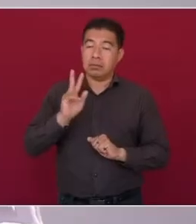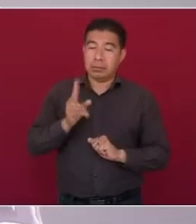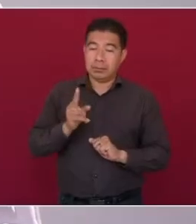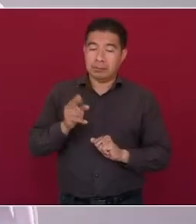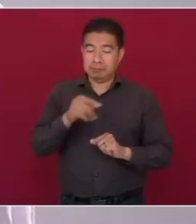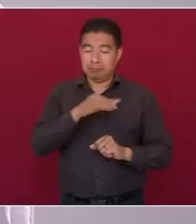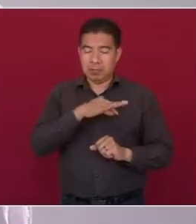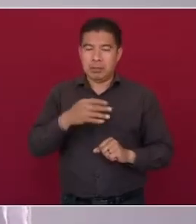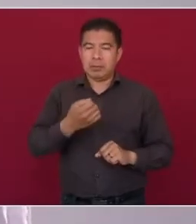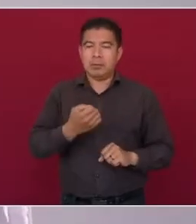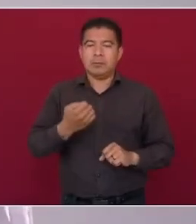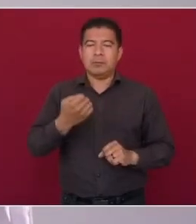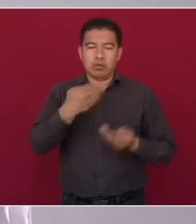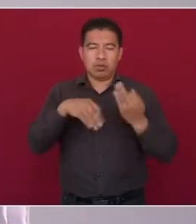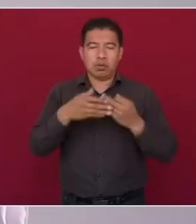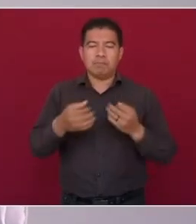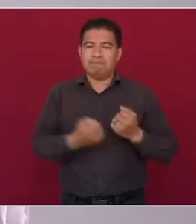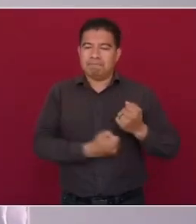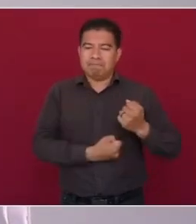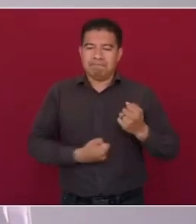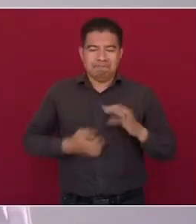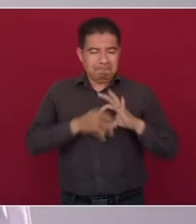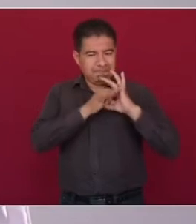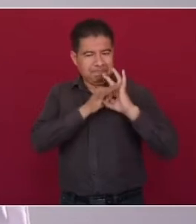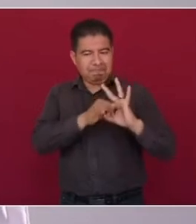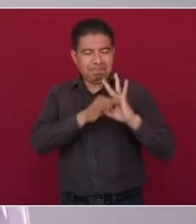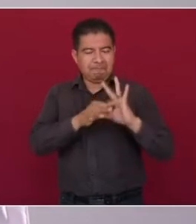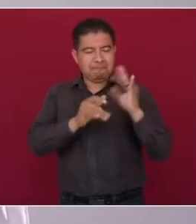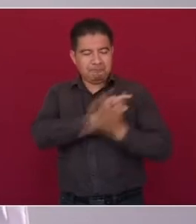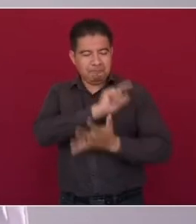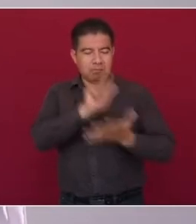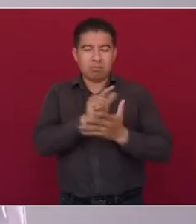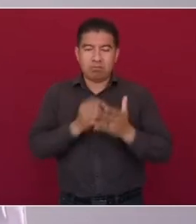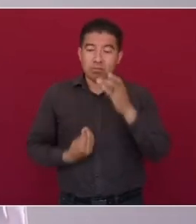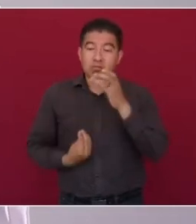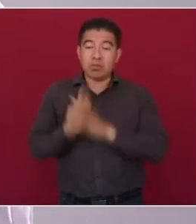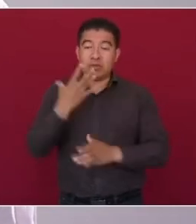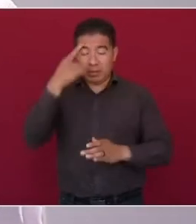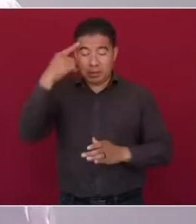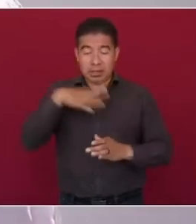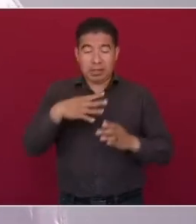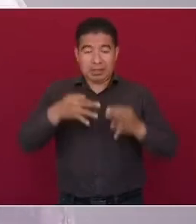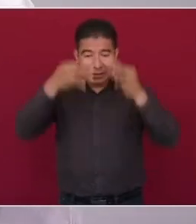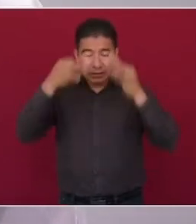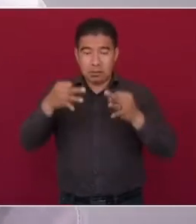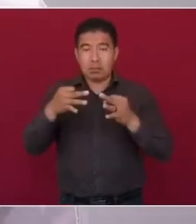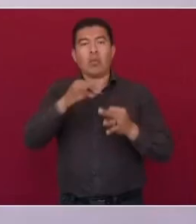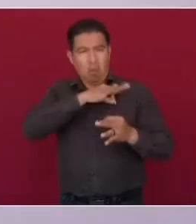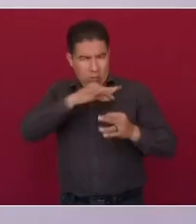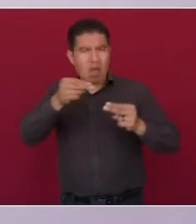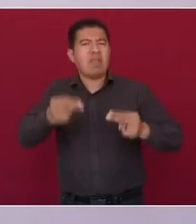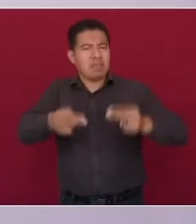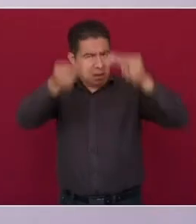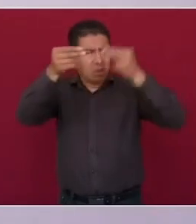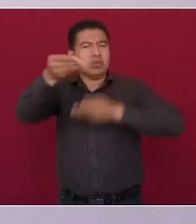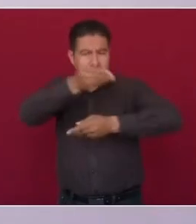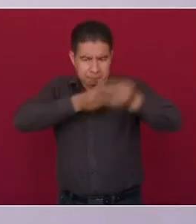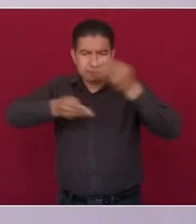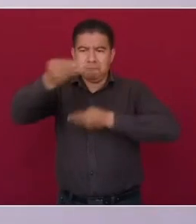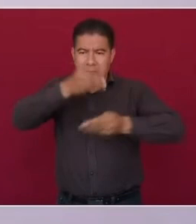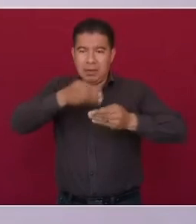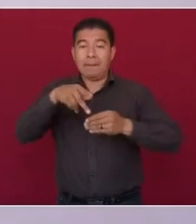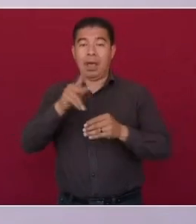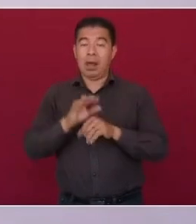que ceñirnos a la nueva legalidad y a reglas claras. Se podrán hacer negocios, pero no